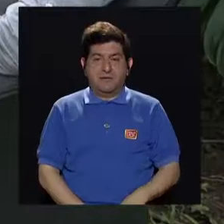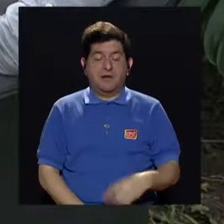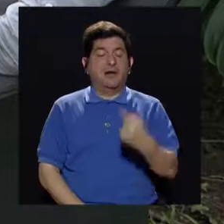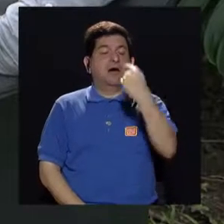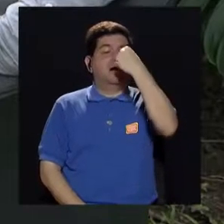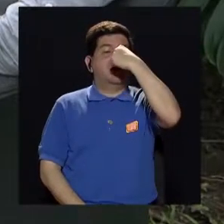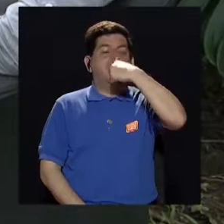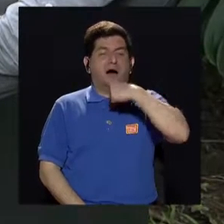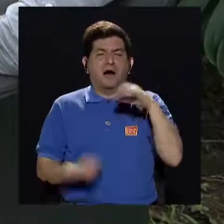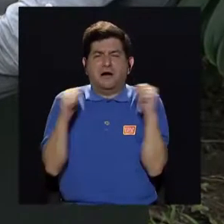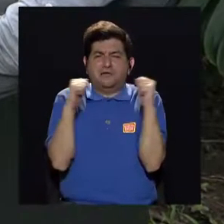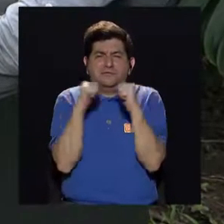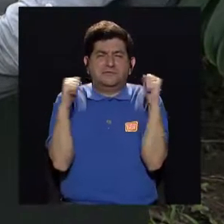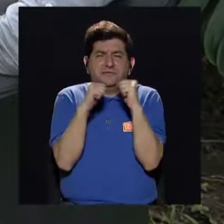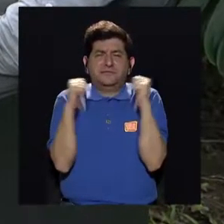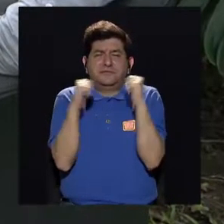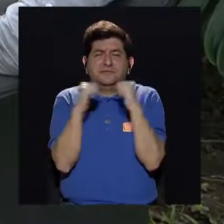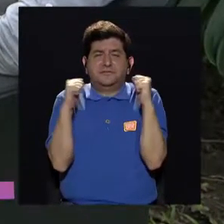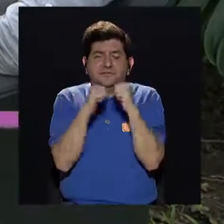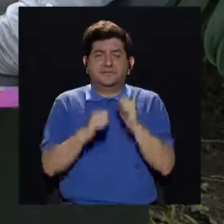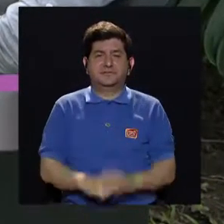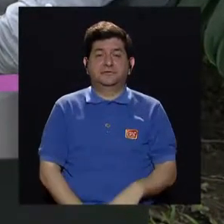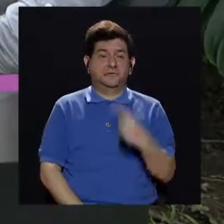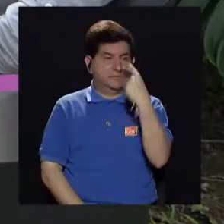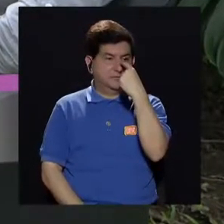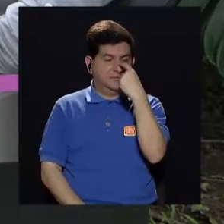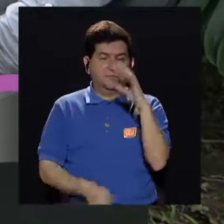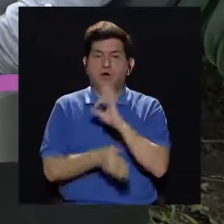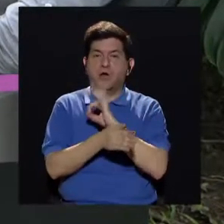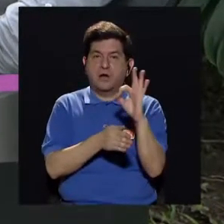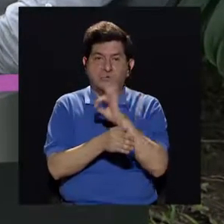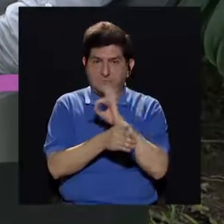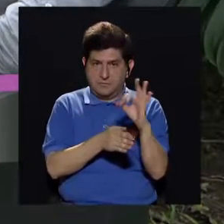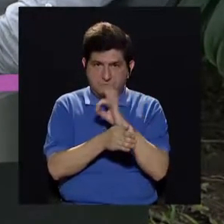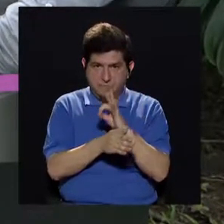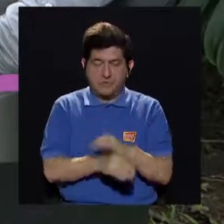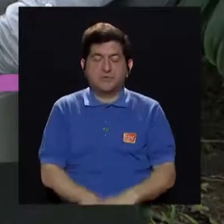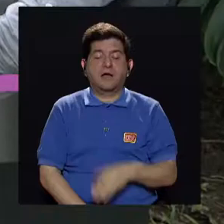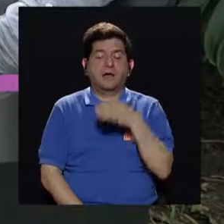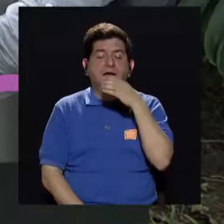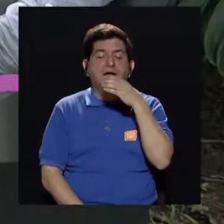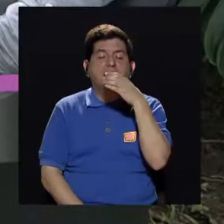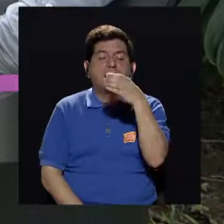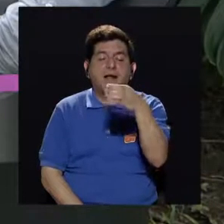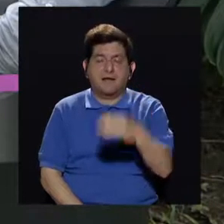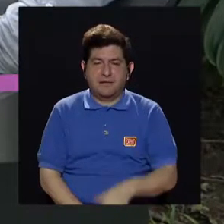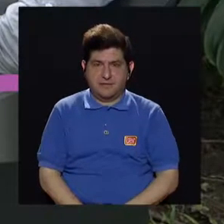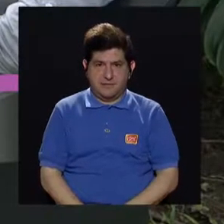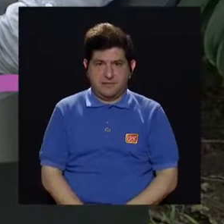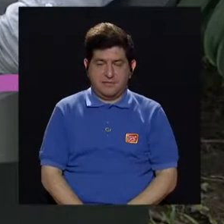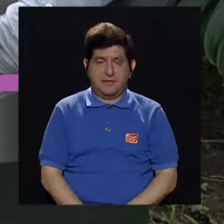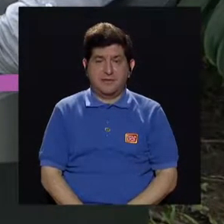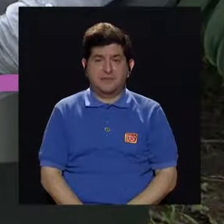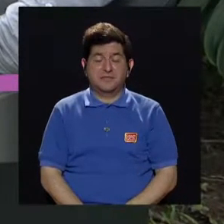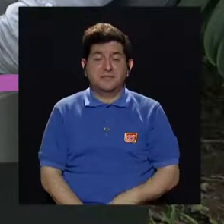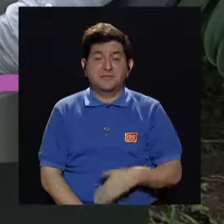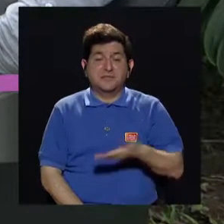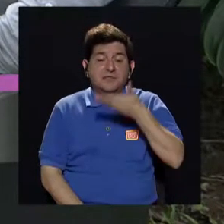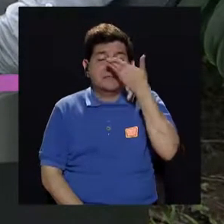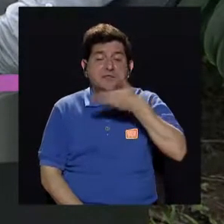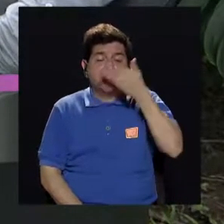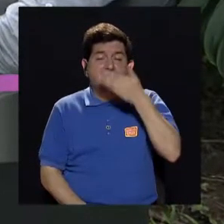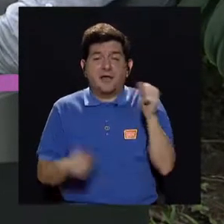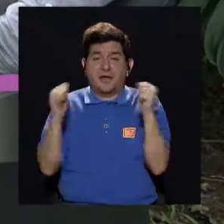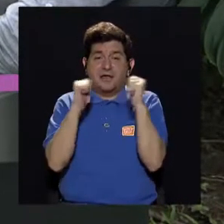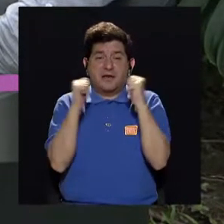que entra por la boca entra muy frío, ¿verdad? Uh-huh. La nariz juega una función de calentar un poco ese aire. Cuando el aire entra muy frío,